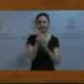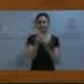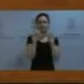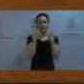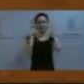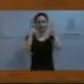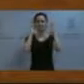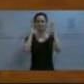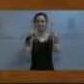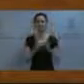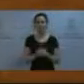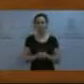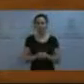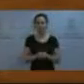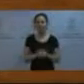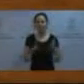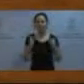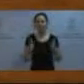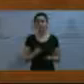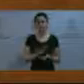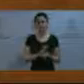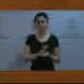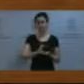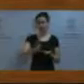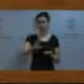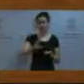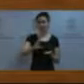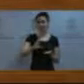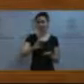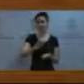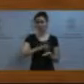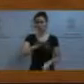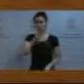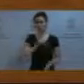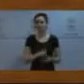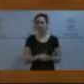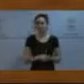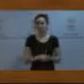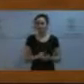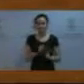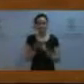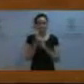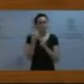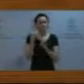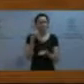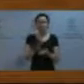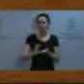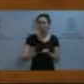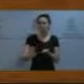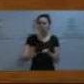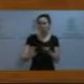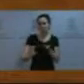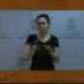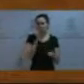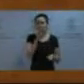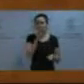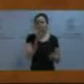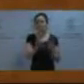anómala las liquidaciones efectuadas. Situación anómala. Y entiende necesaria la